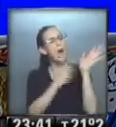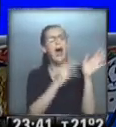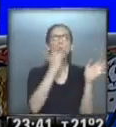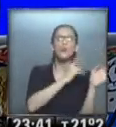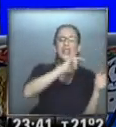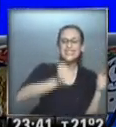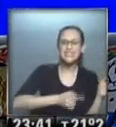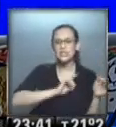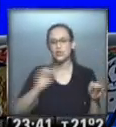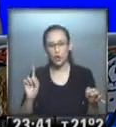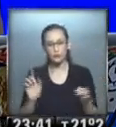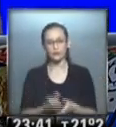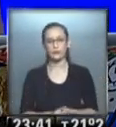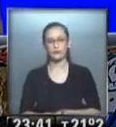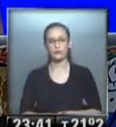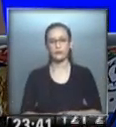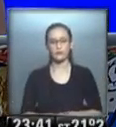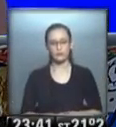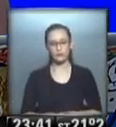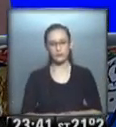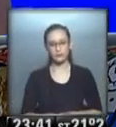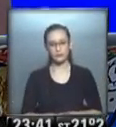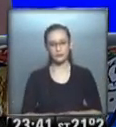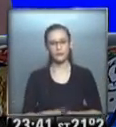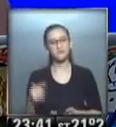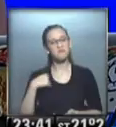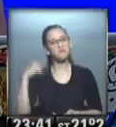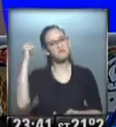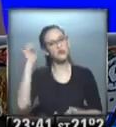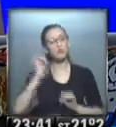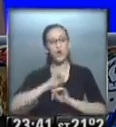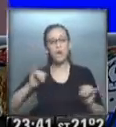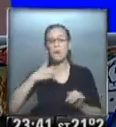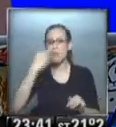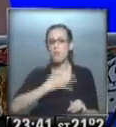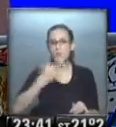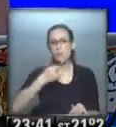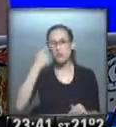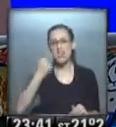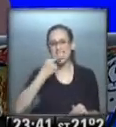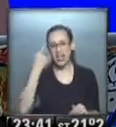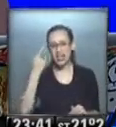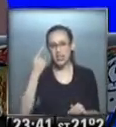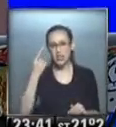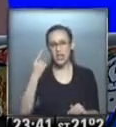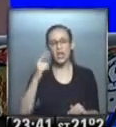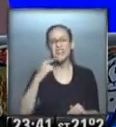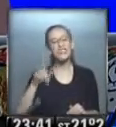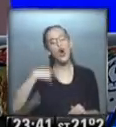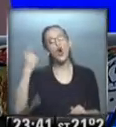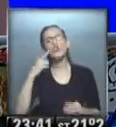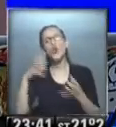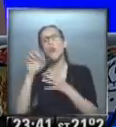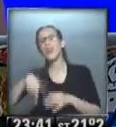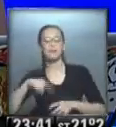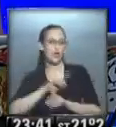festival o que se lo critica de una, ¿entendés? La verdad que para mí la programación me parece interesante. Habían dicho que iba a venir Depeche Mode de entrada, eso no